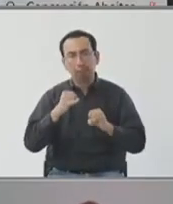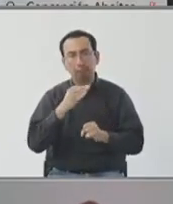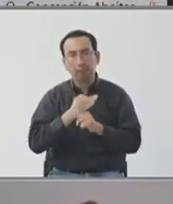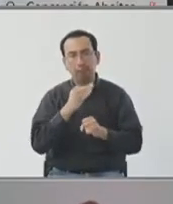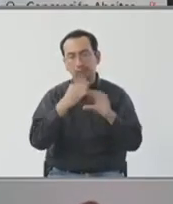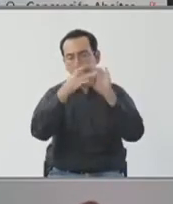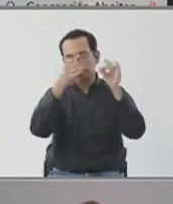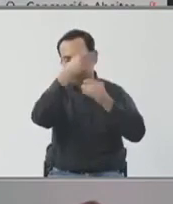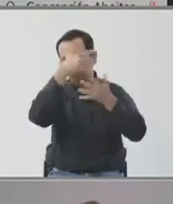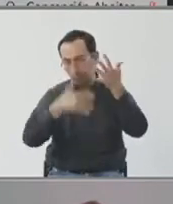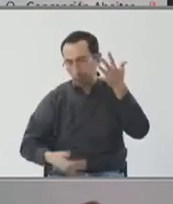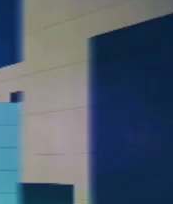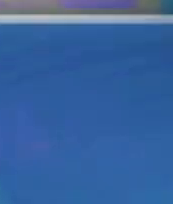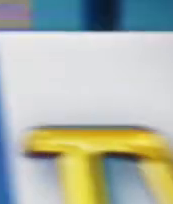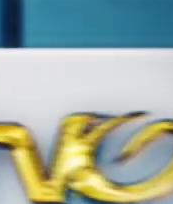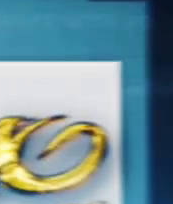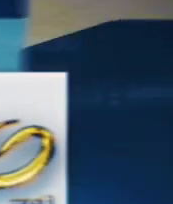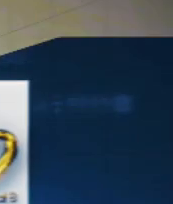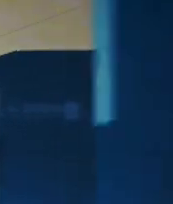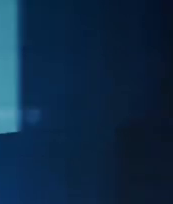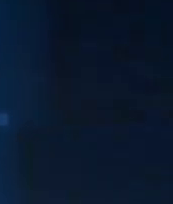Pablo Jiménez, informó Nancy Rocha.